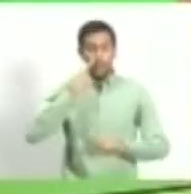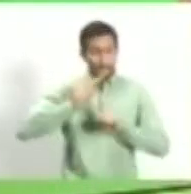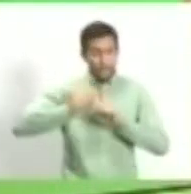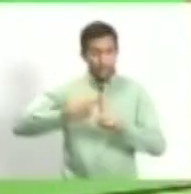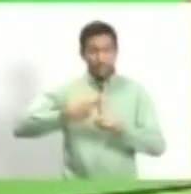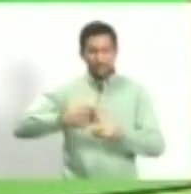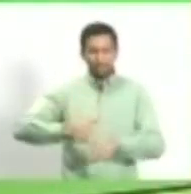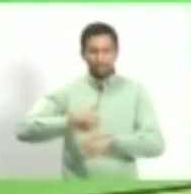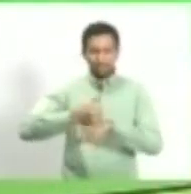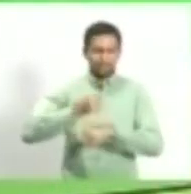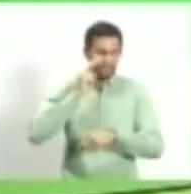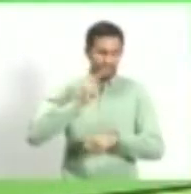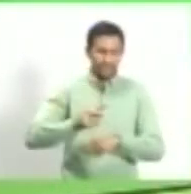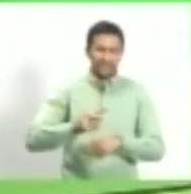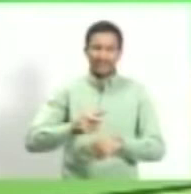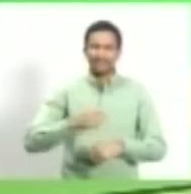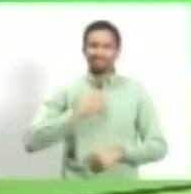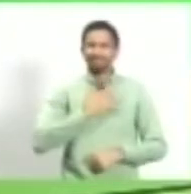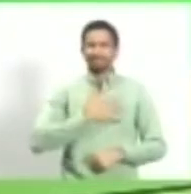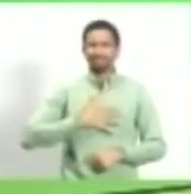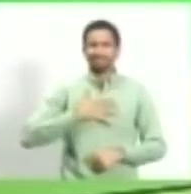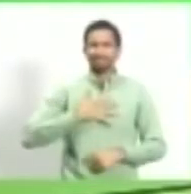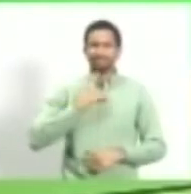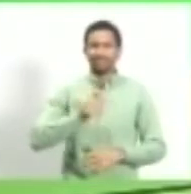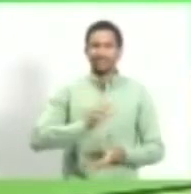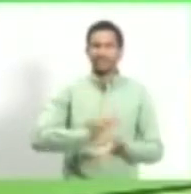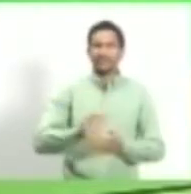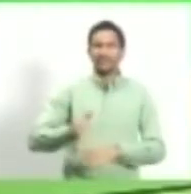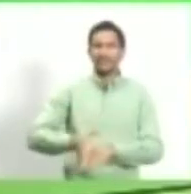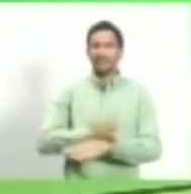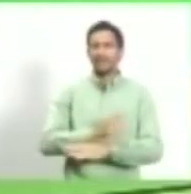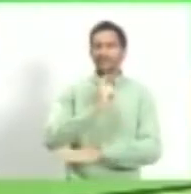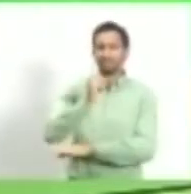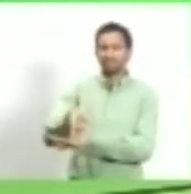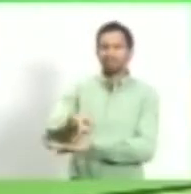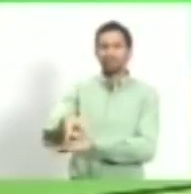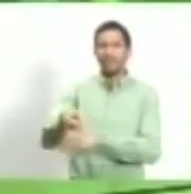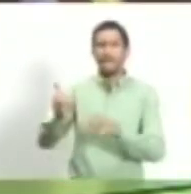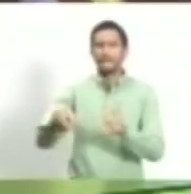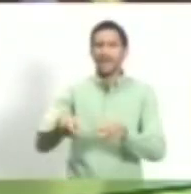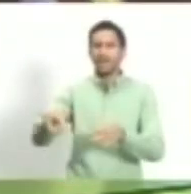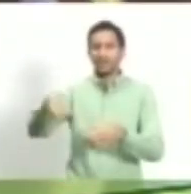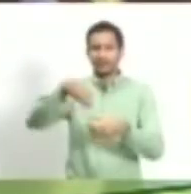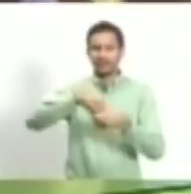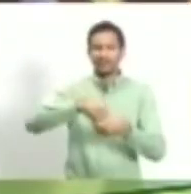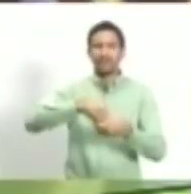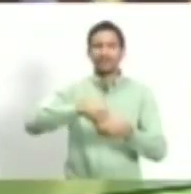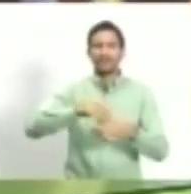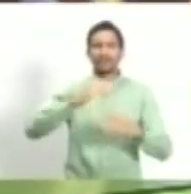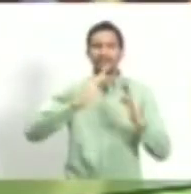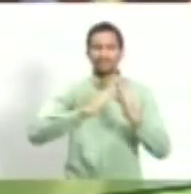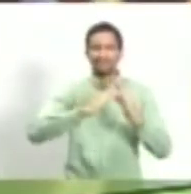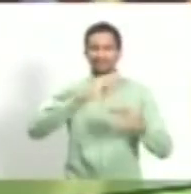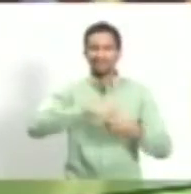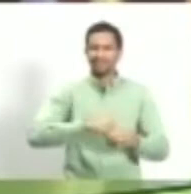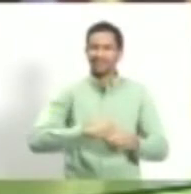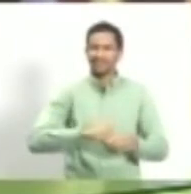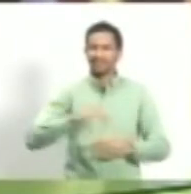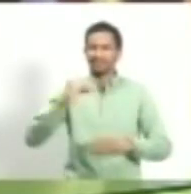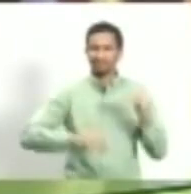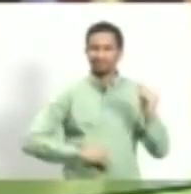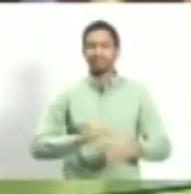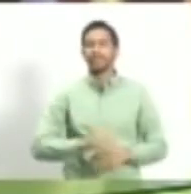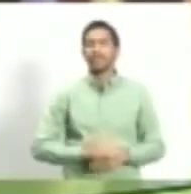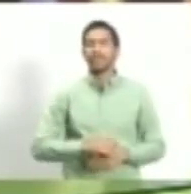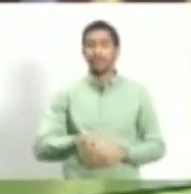tras conocer el beneficio de detención domiciliaria otorgado a uno de los cerebros del cartel de la hemofilia en Córdoba, quien confesó